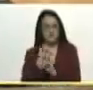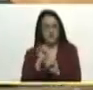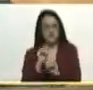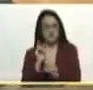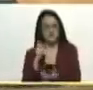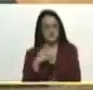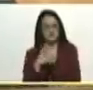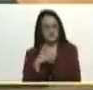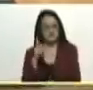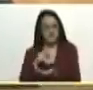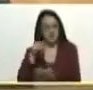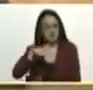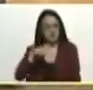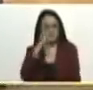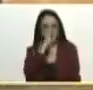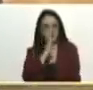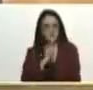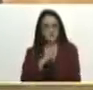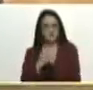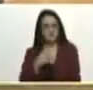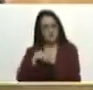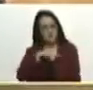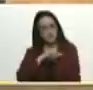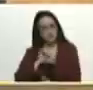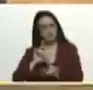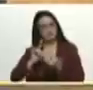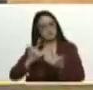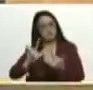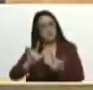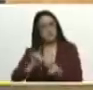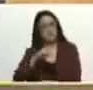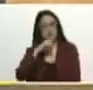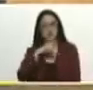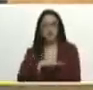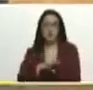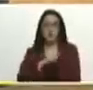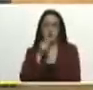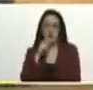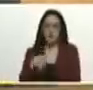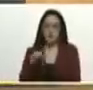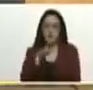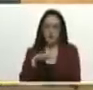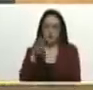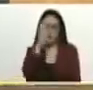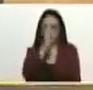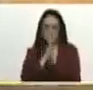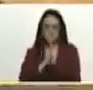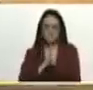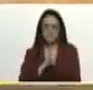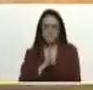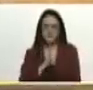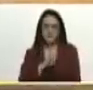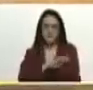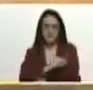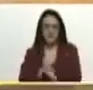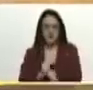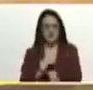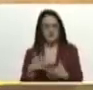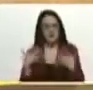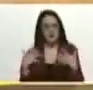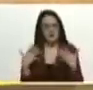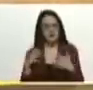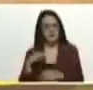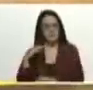Brasil. Nosotros amamos la historia del pueblo brasilero, la fuerza, la alegría